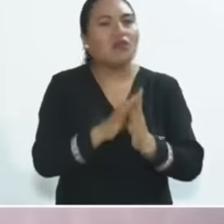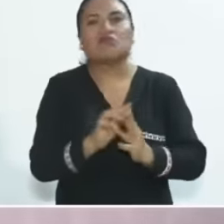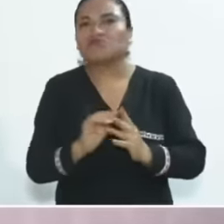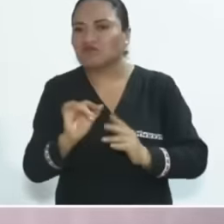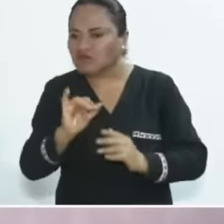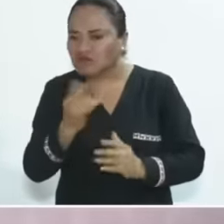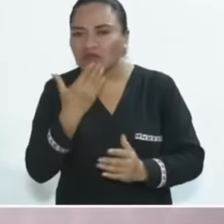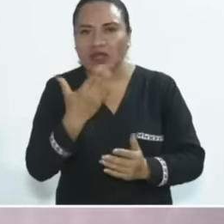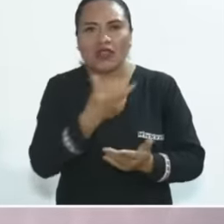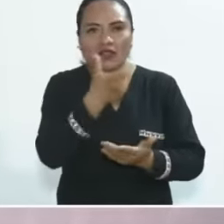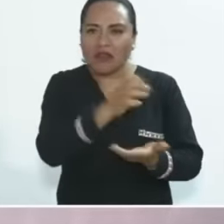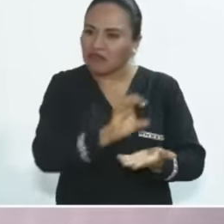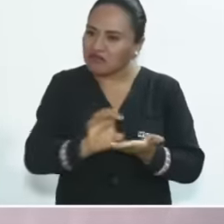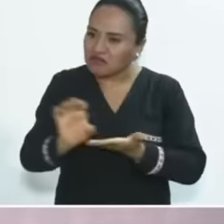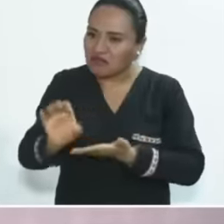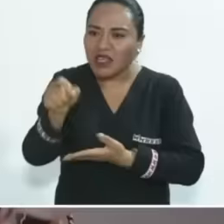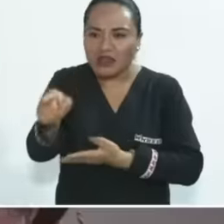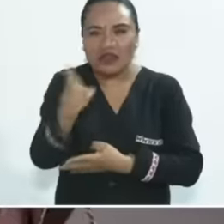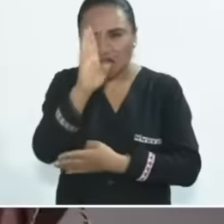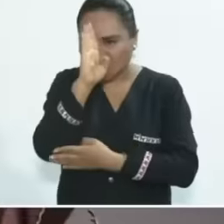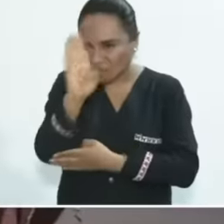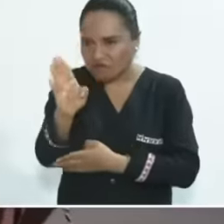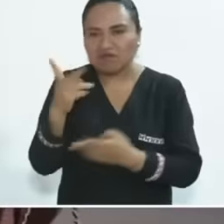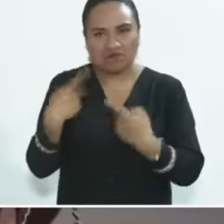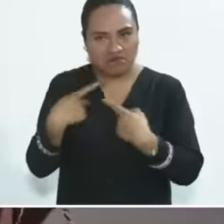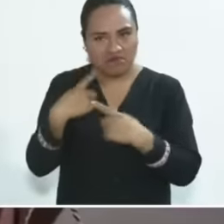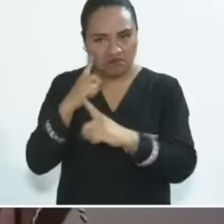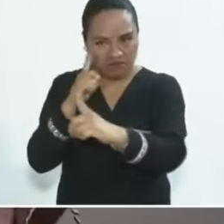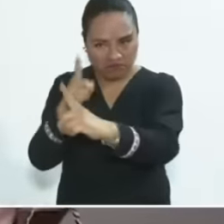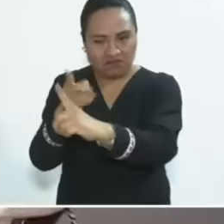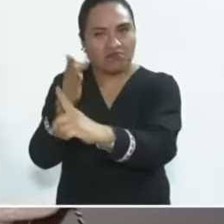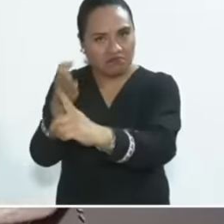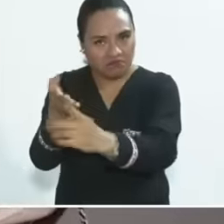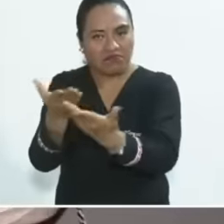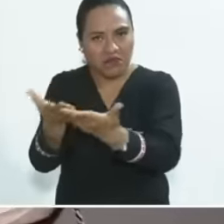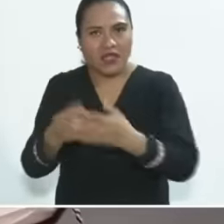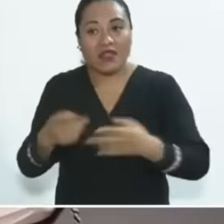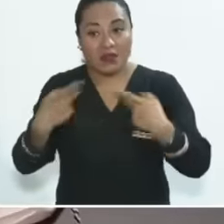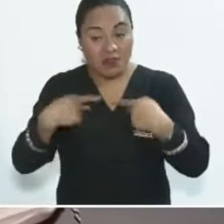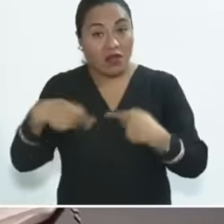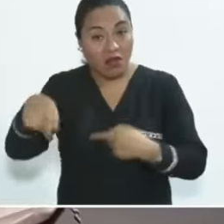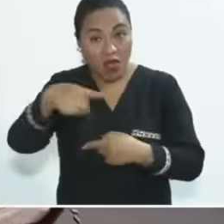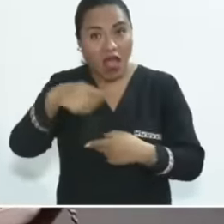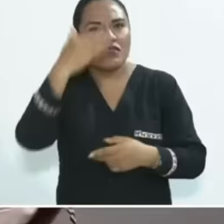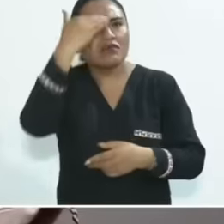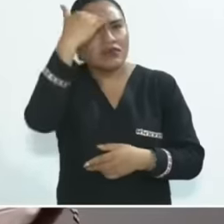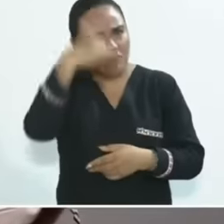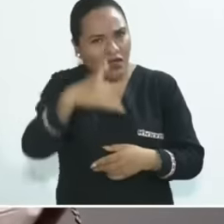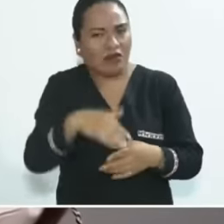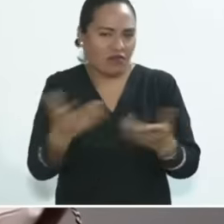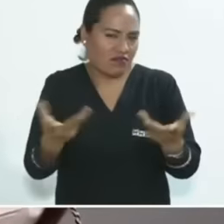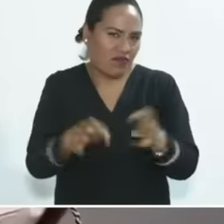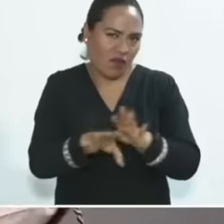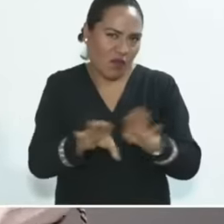los apoyos directos y la gente que ya sabe trabajar